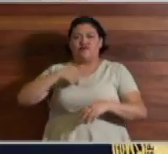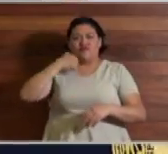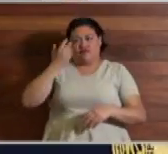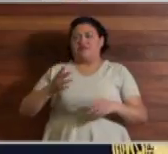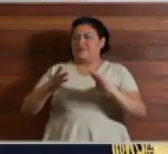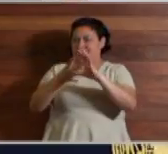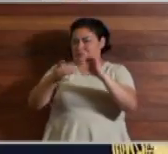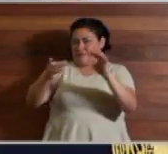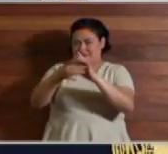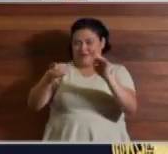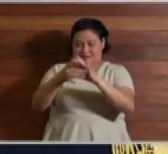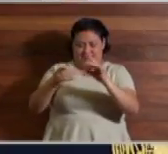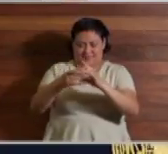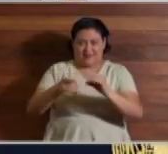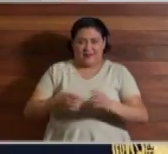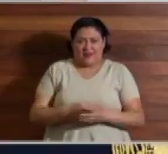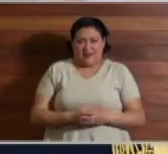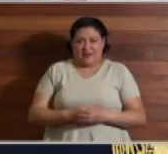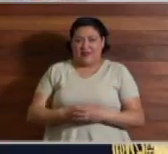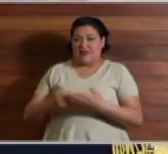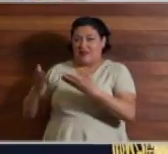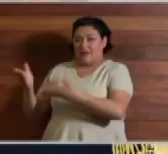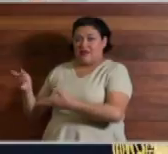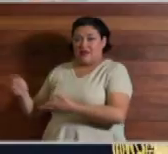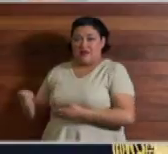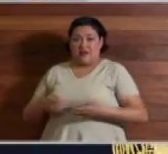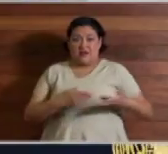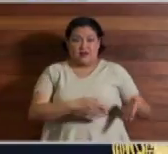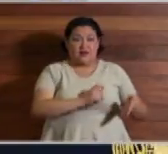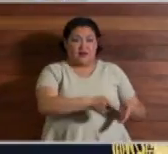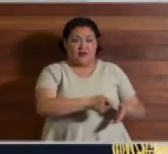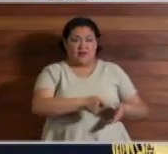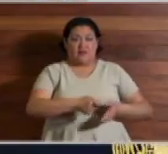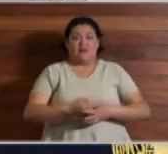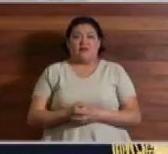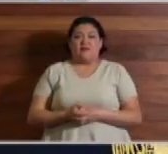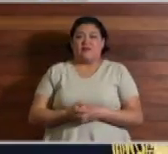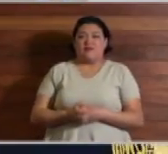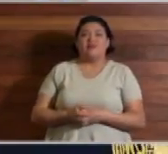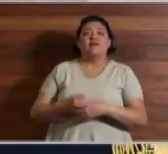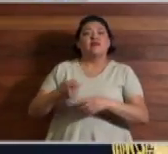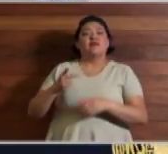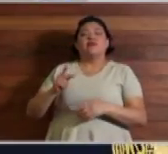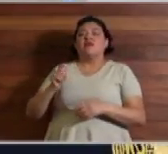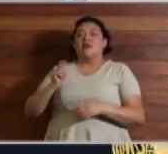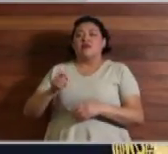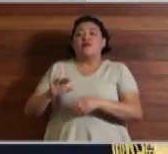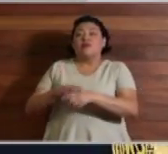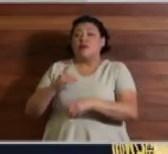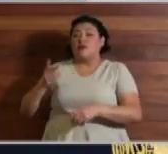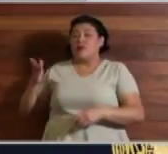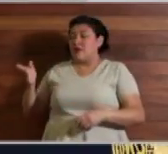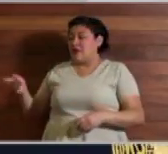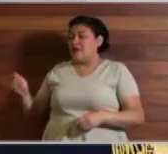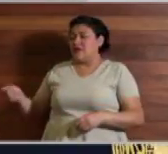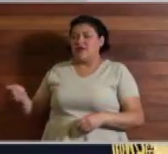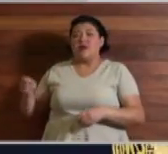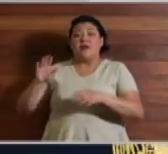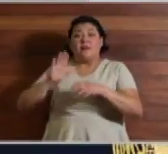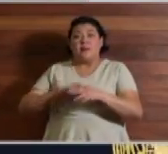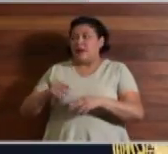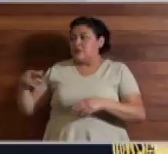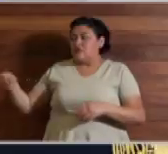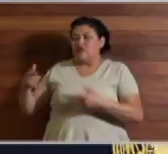gustaría poder presentar de manera muy sucinta, porque no daría